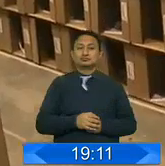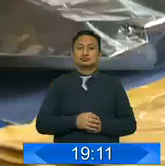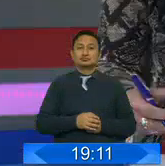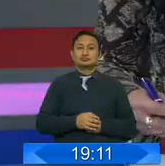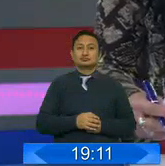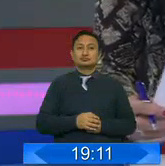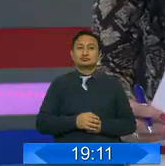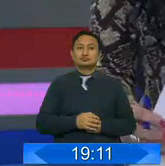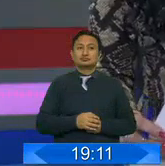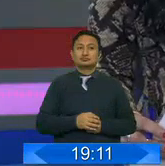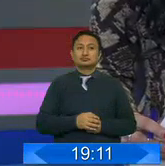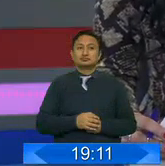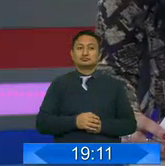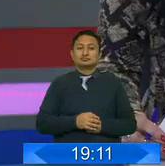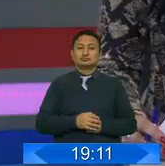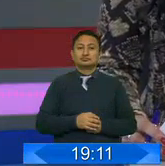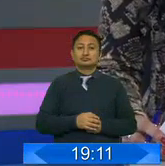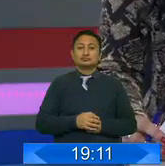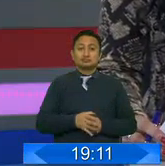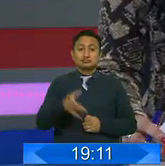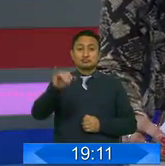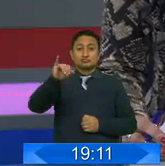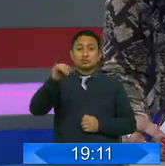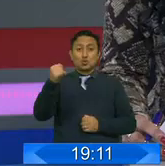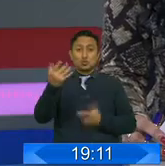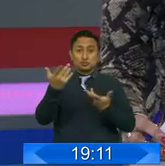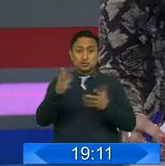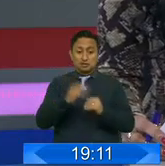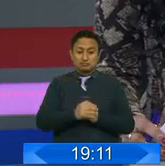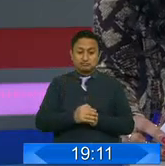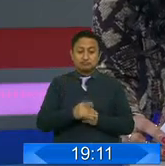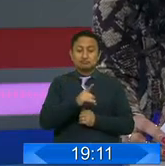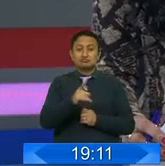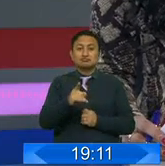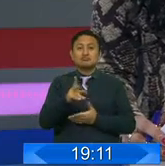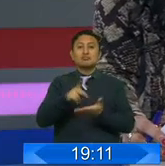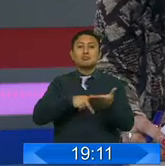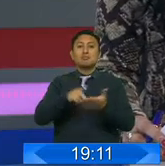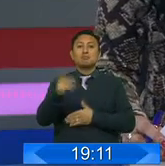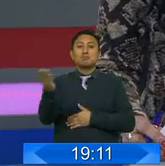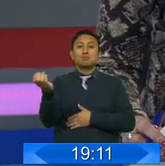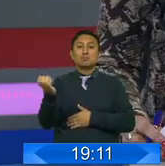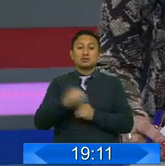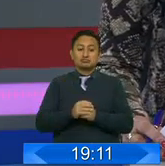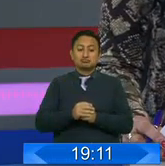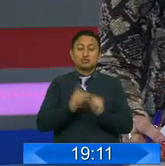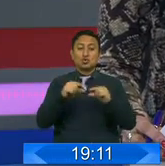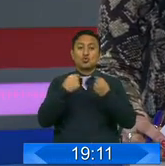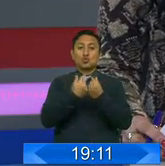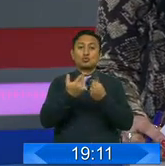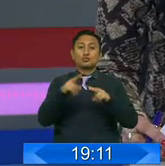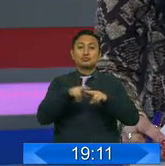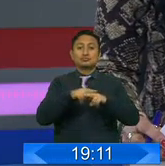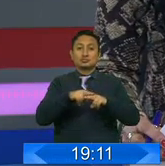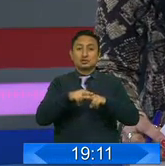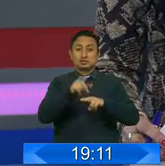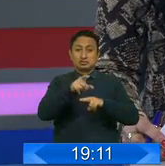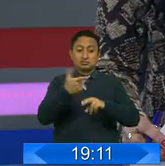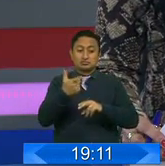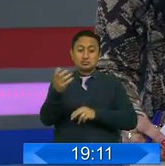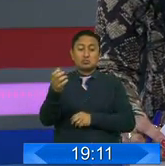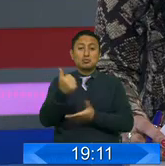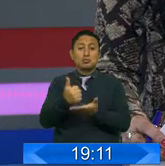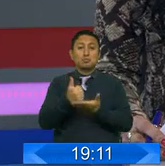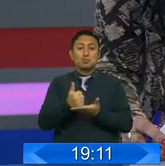Romero. Desde este jueves se entregará la compensación para que los agremiados al taxismo nacional se beneficien